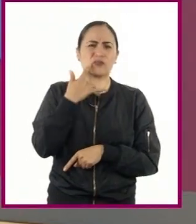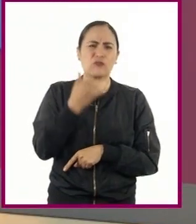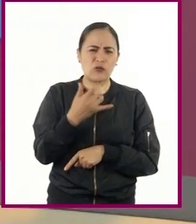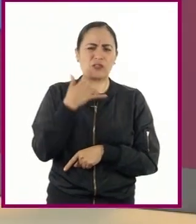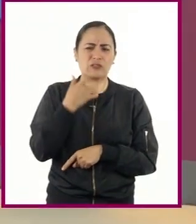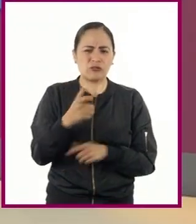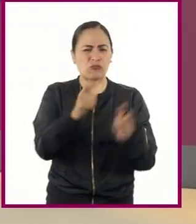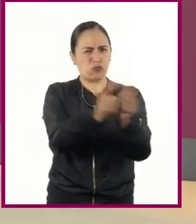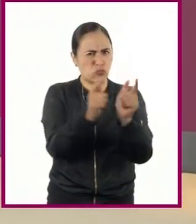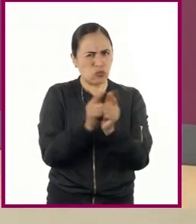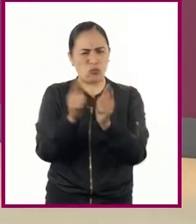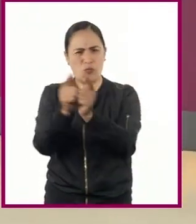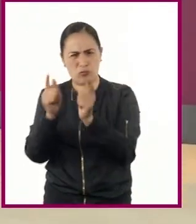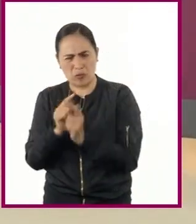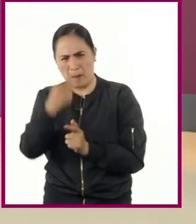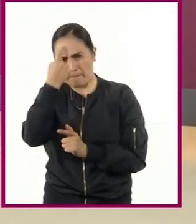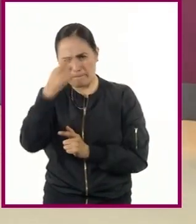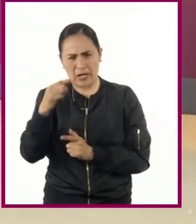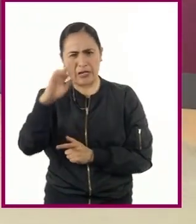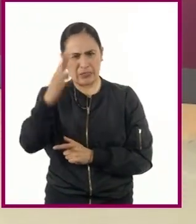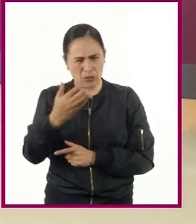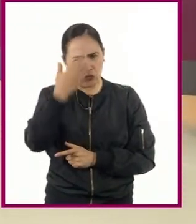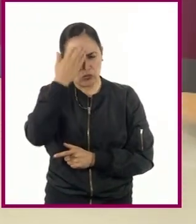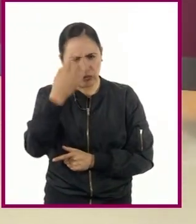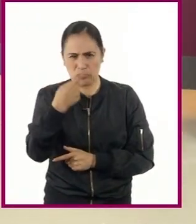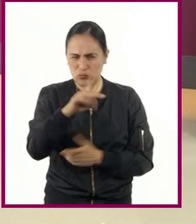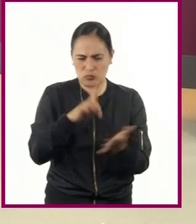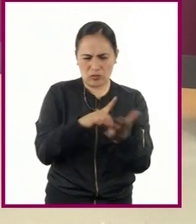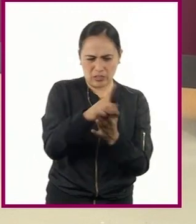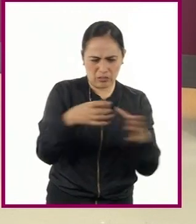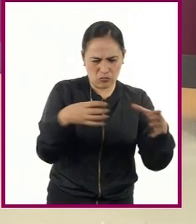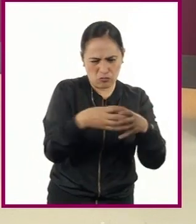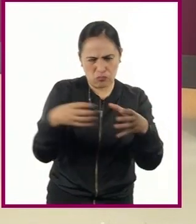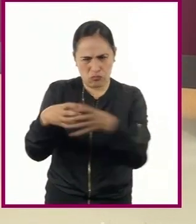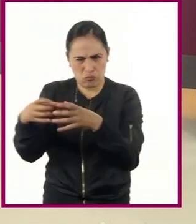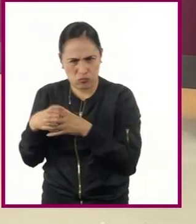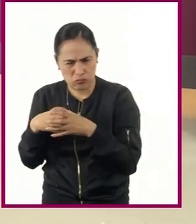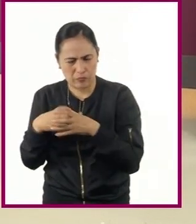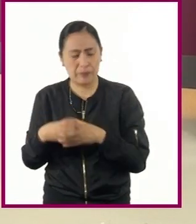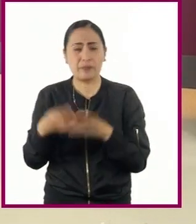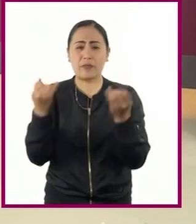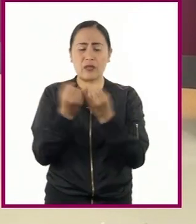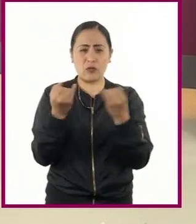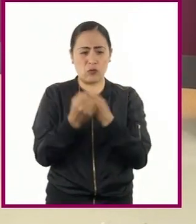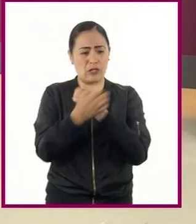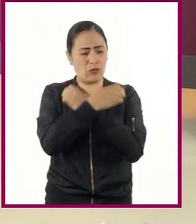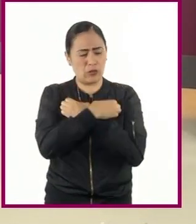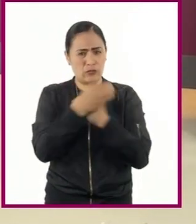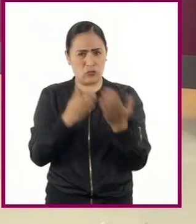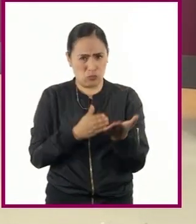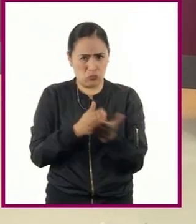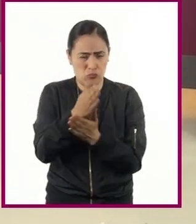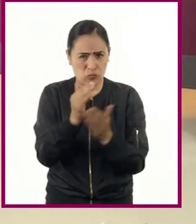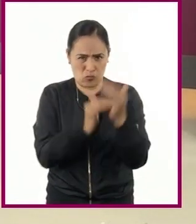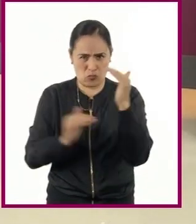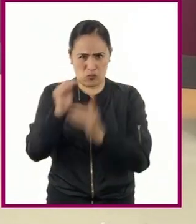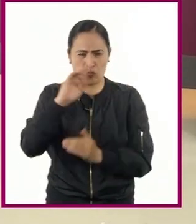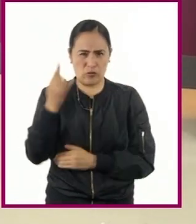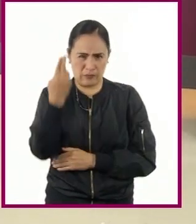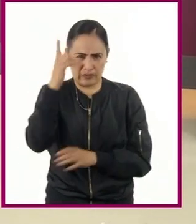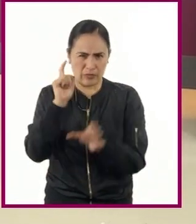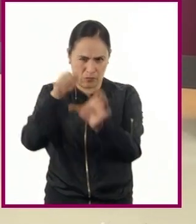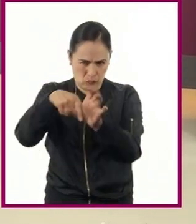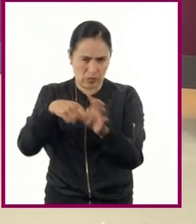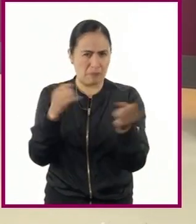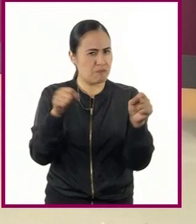frentes para que se reconociera su derecho a organizarse colectivamente, para poder acceder a la educación superior y empleos,